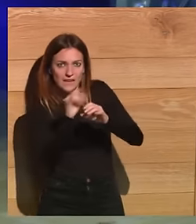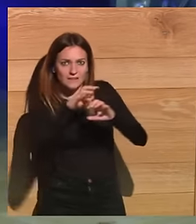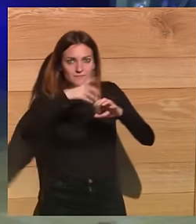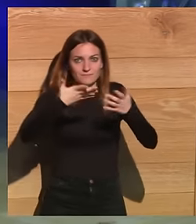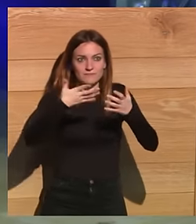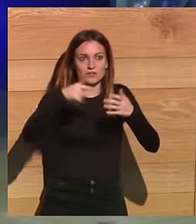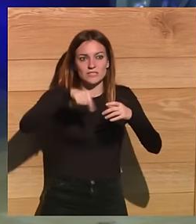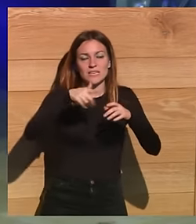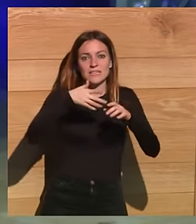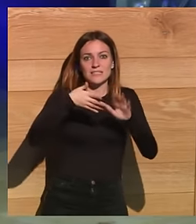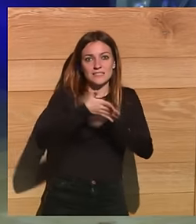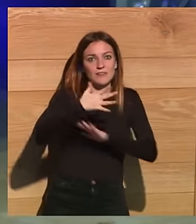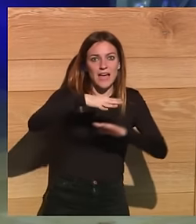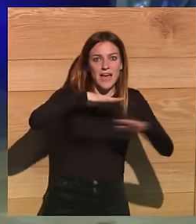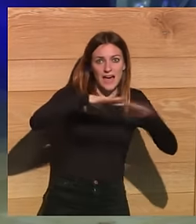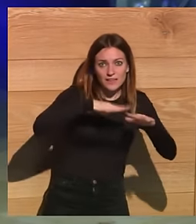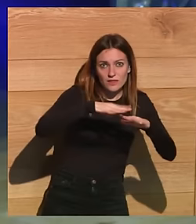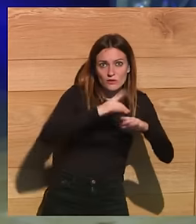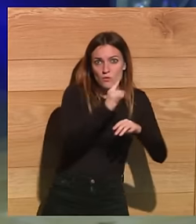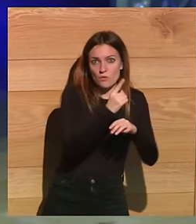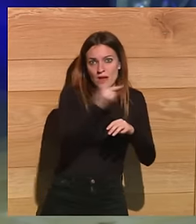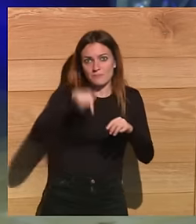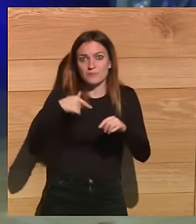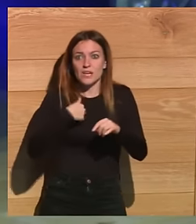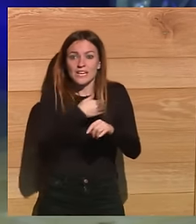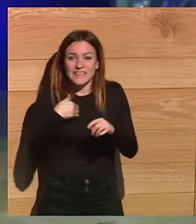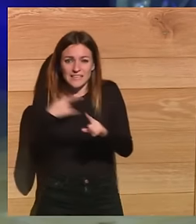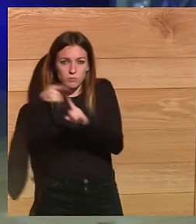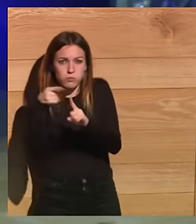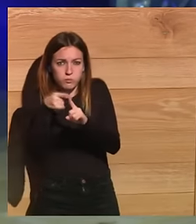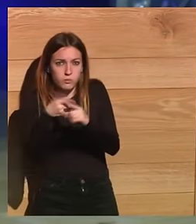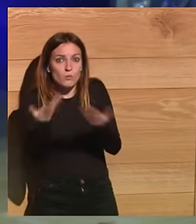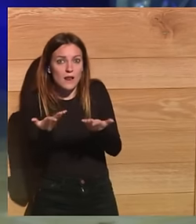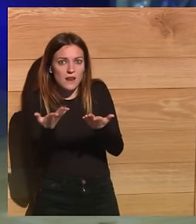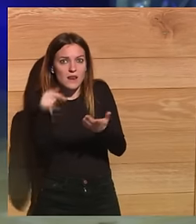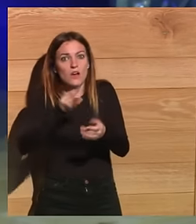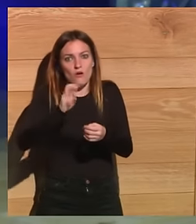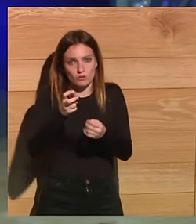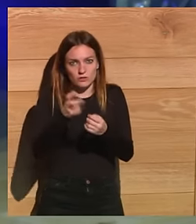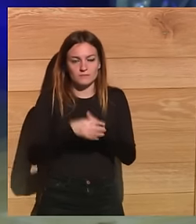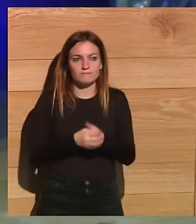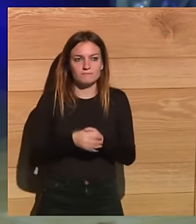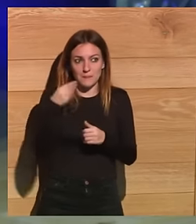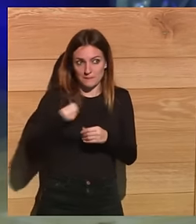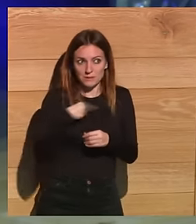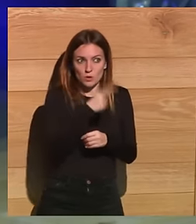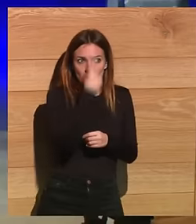la acción con la intención, y esto es lo que vemos en esta imagen.